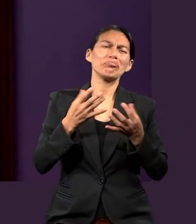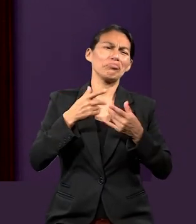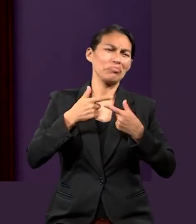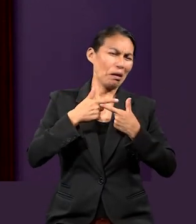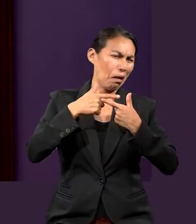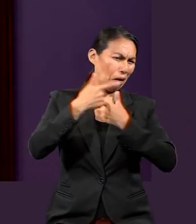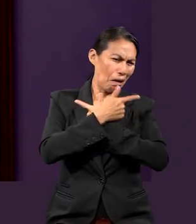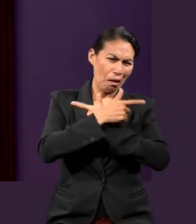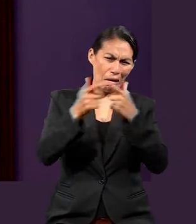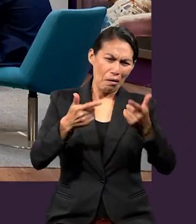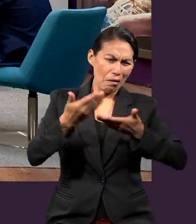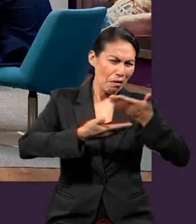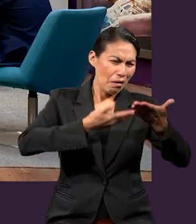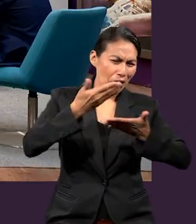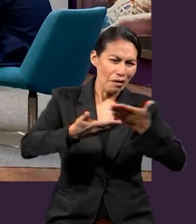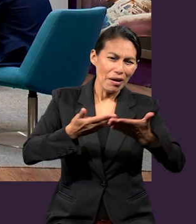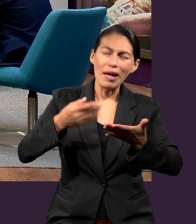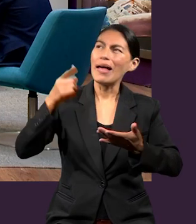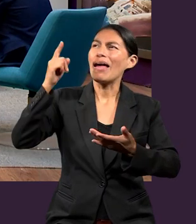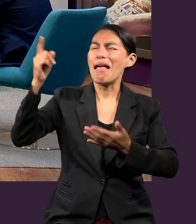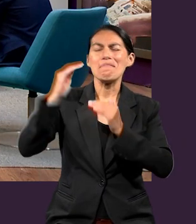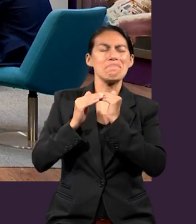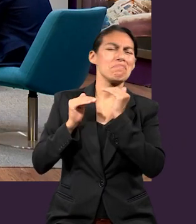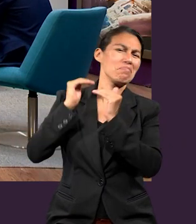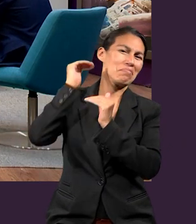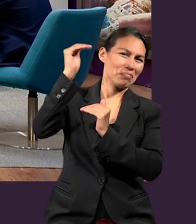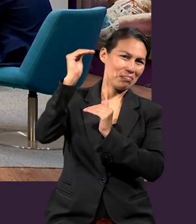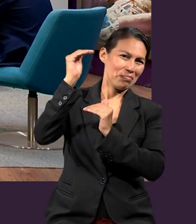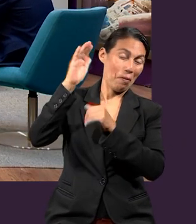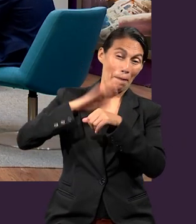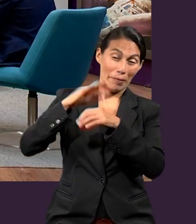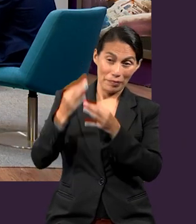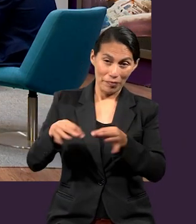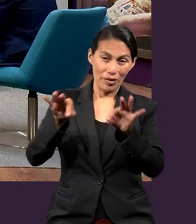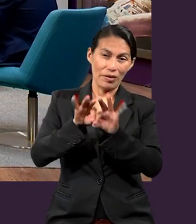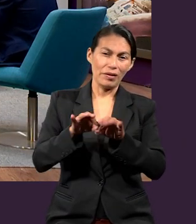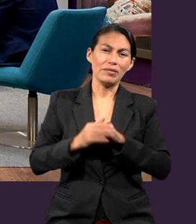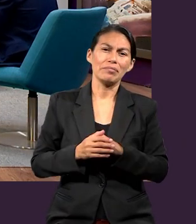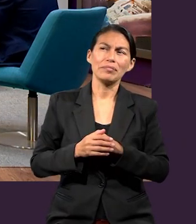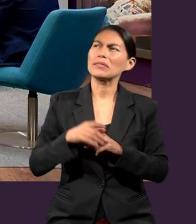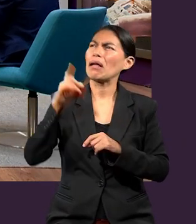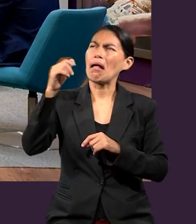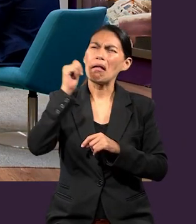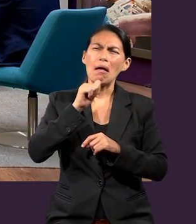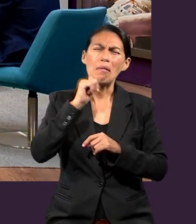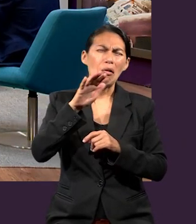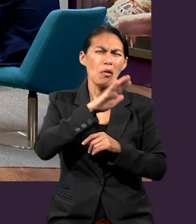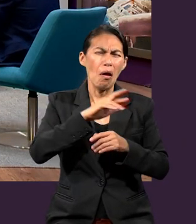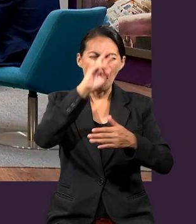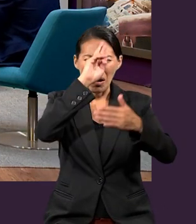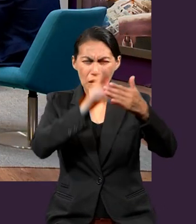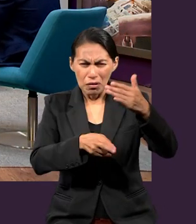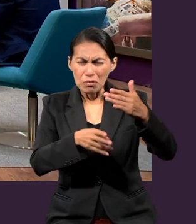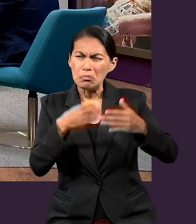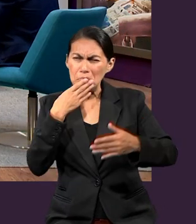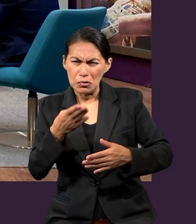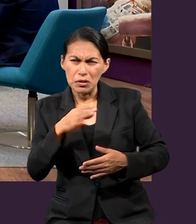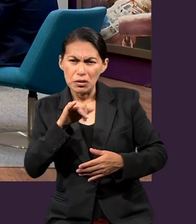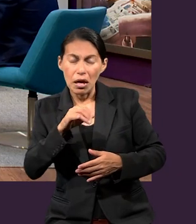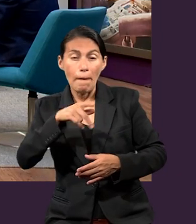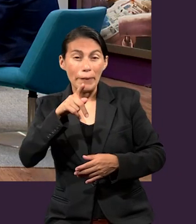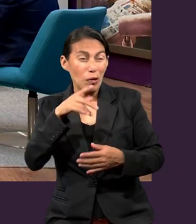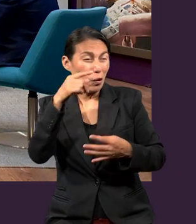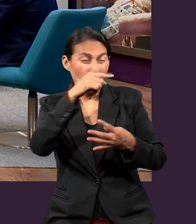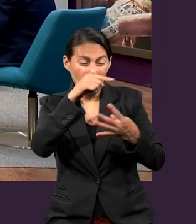centro de todo lo que nosotros hacemos. Absolutamente. Y es el centro de atención no solamente del área religiosa, sino de todos